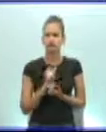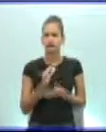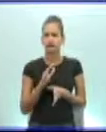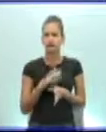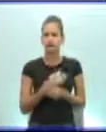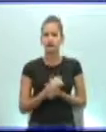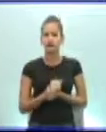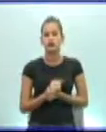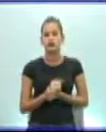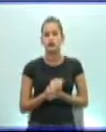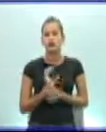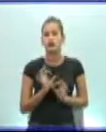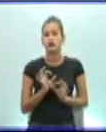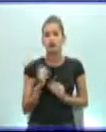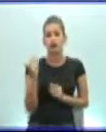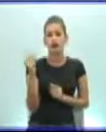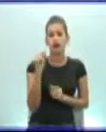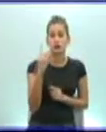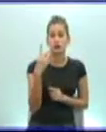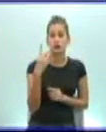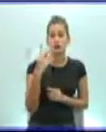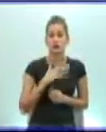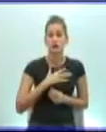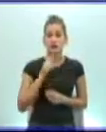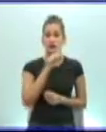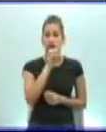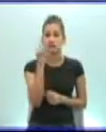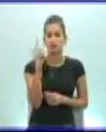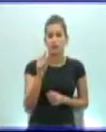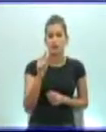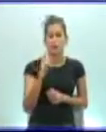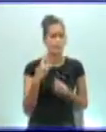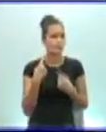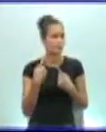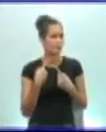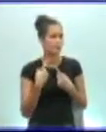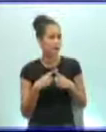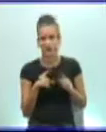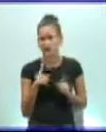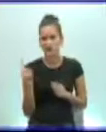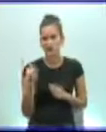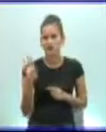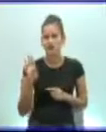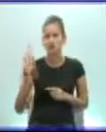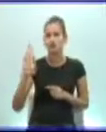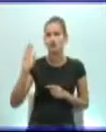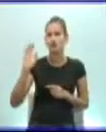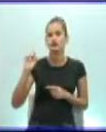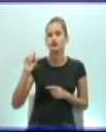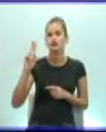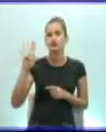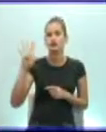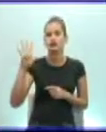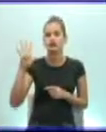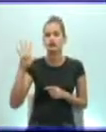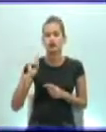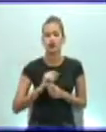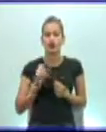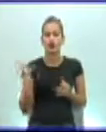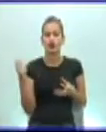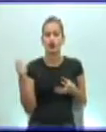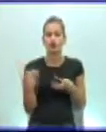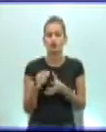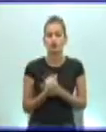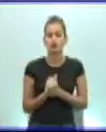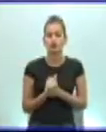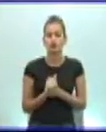número menos 2 pertenece a los números enteros, pero no es un subconjunto. Como elemento, la relación entre elemento y conjunto es de